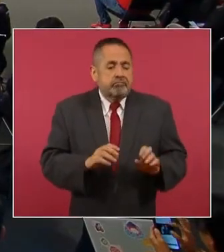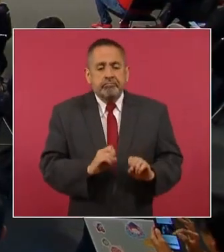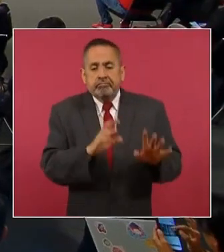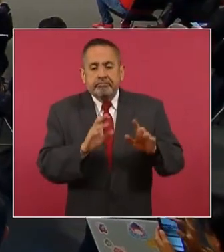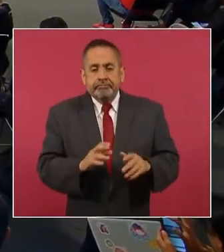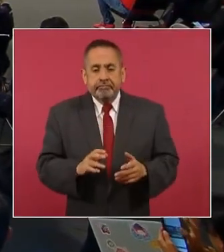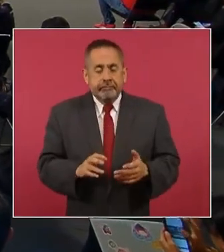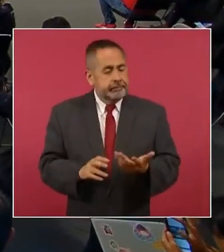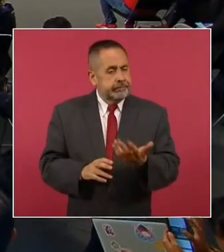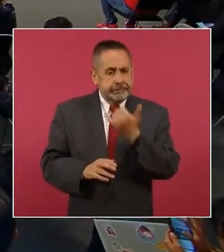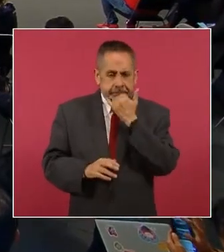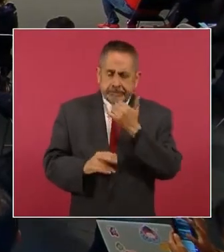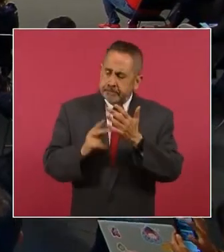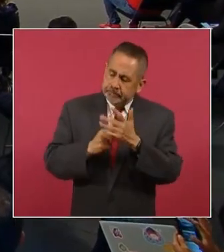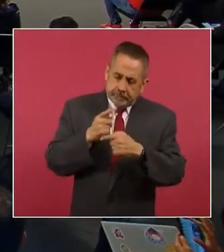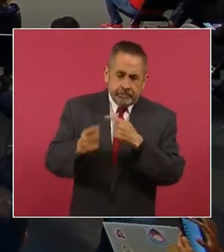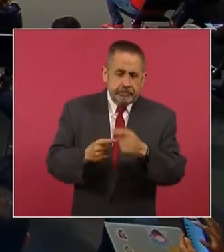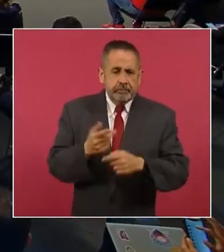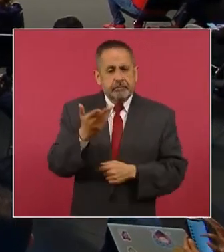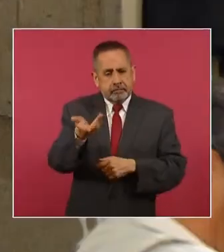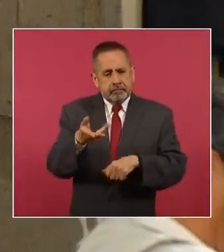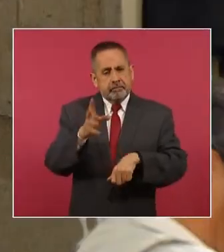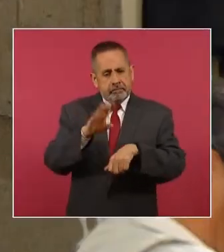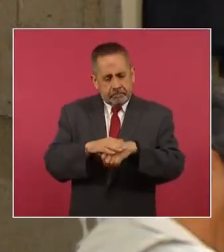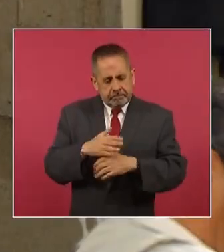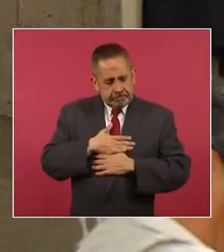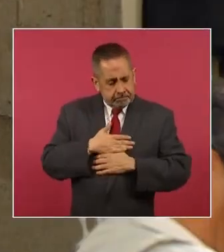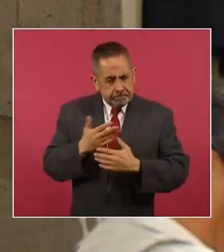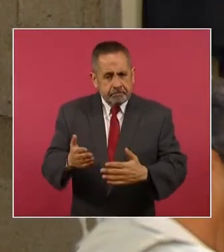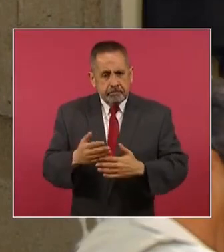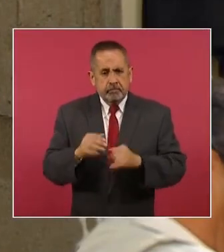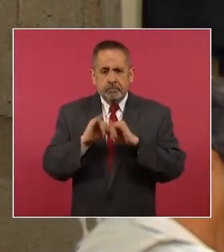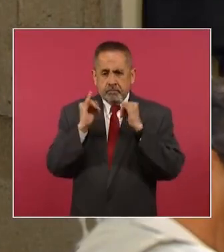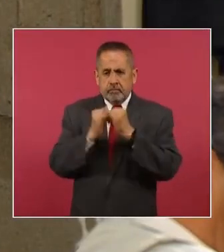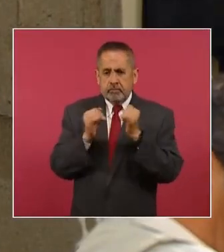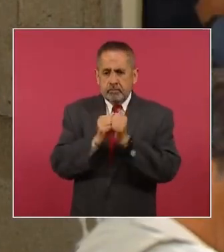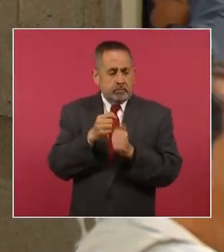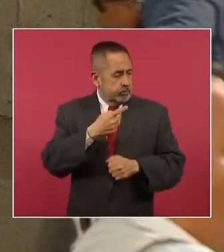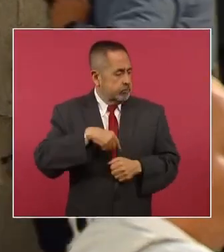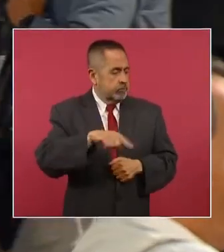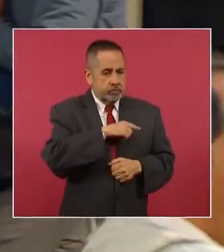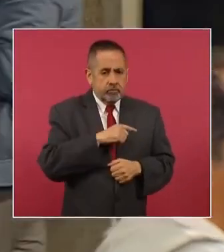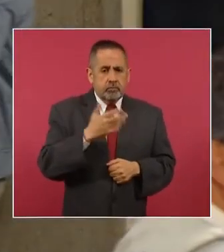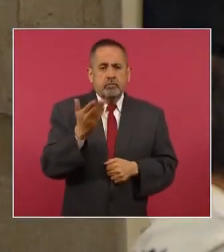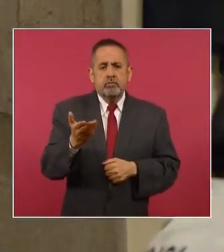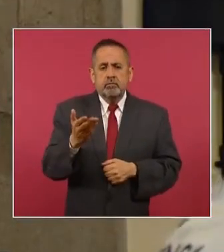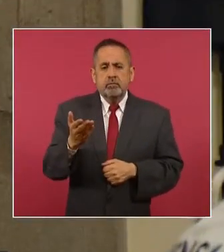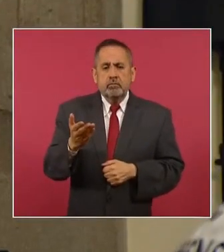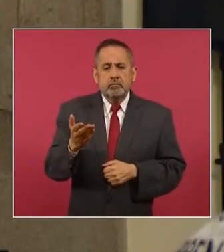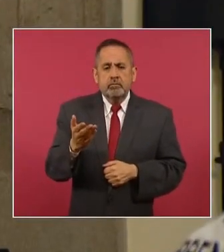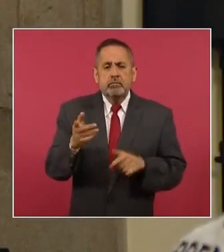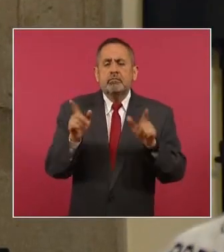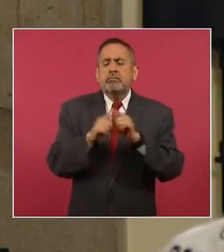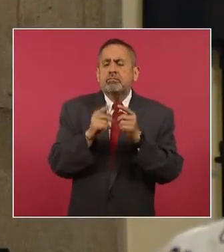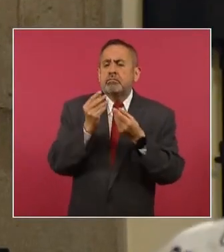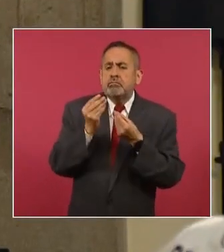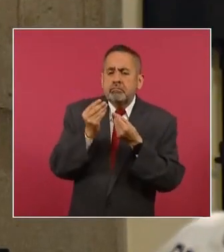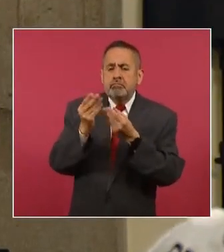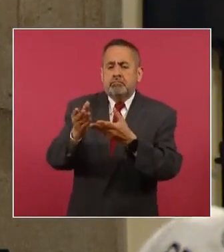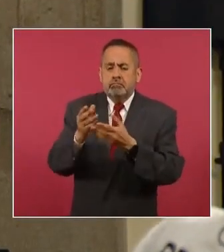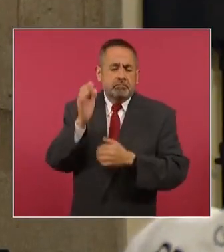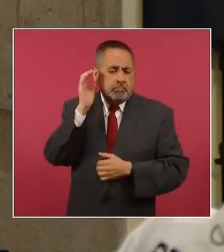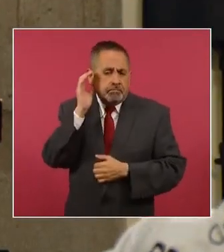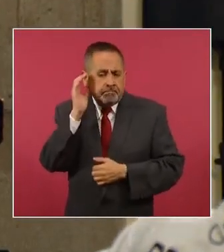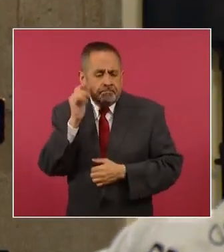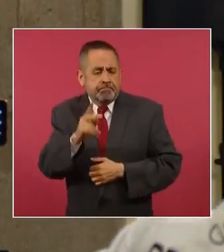reitero, si está usted en la disposición de reunirse con nosotros, o sea, no, solamente para que nos escuche,